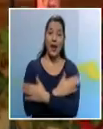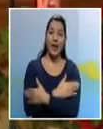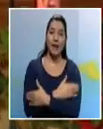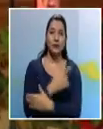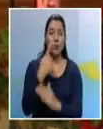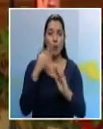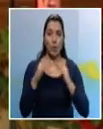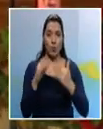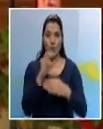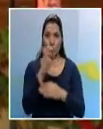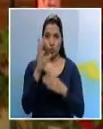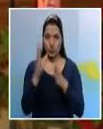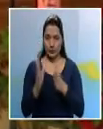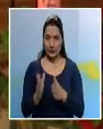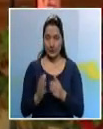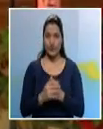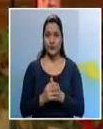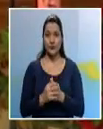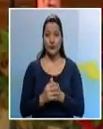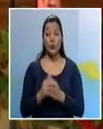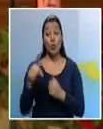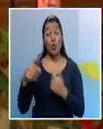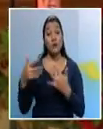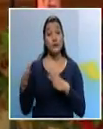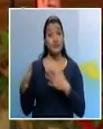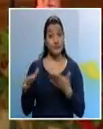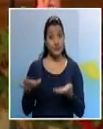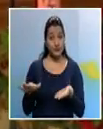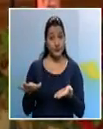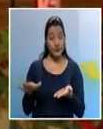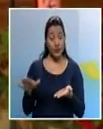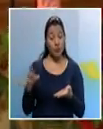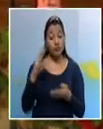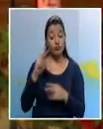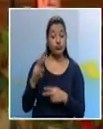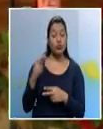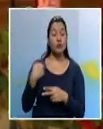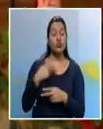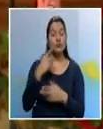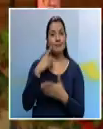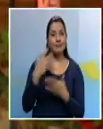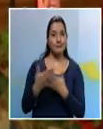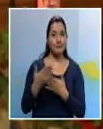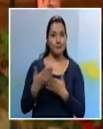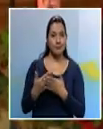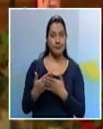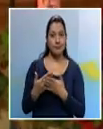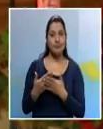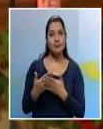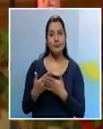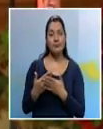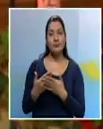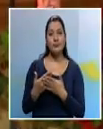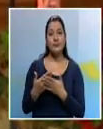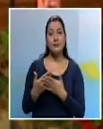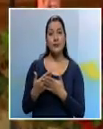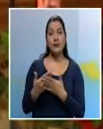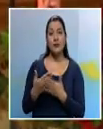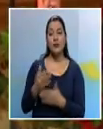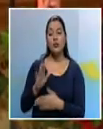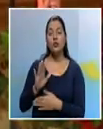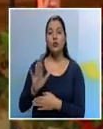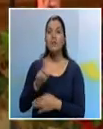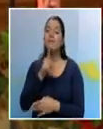costarricense. Hoy, en su partida, hemos podido constatar la veracidad de